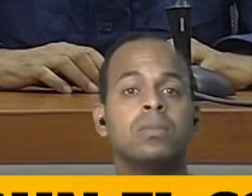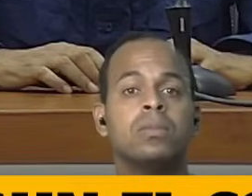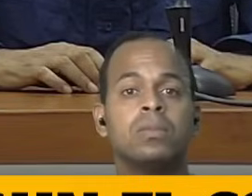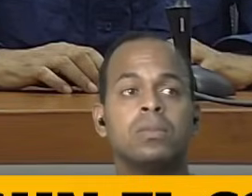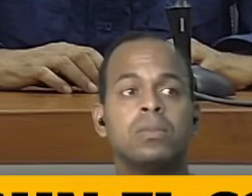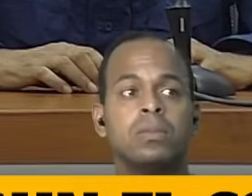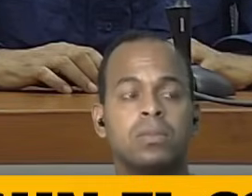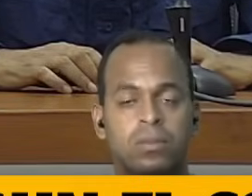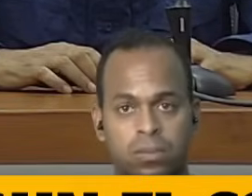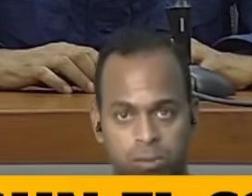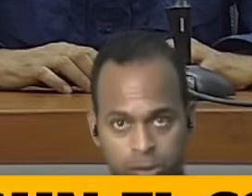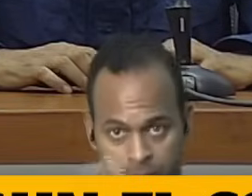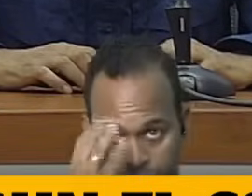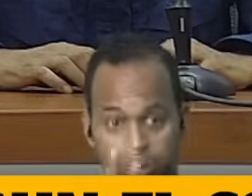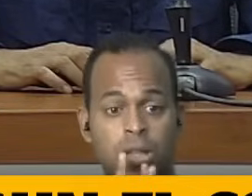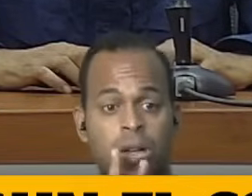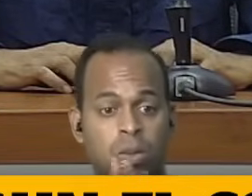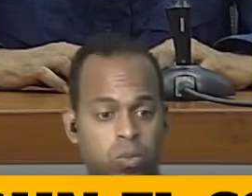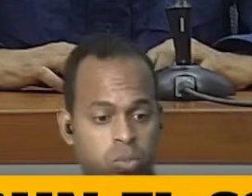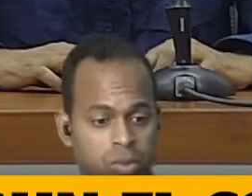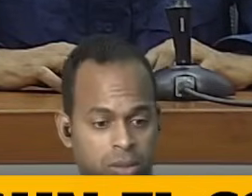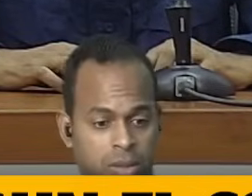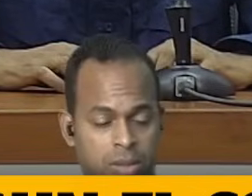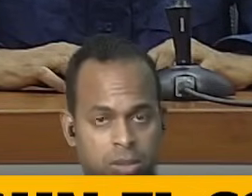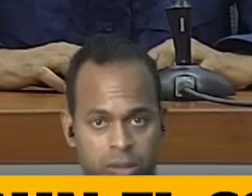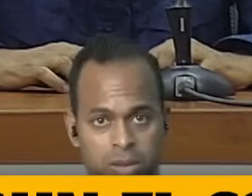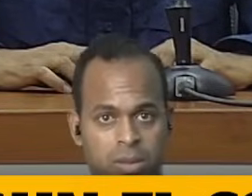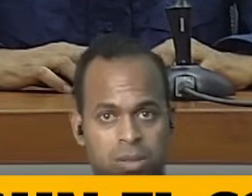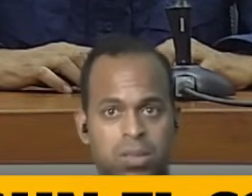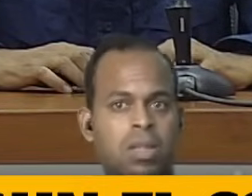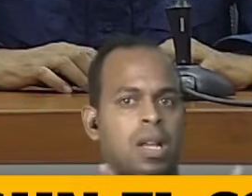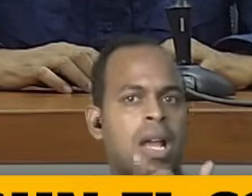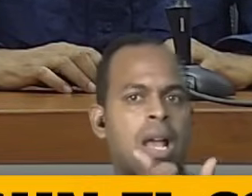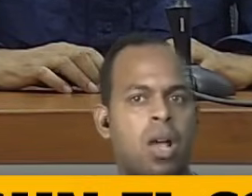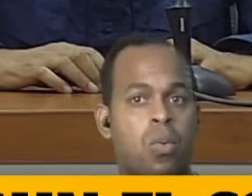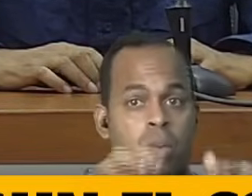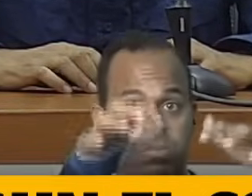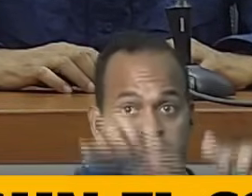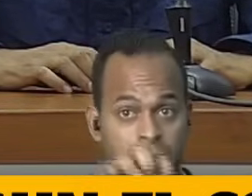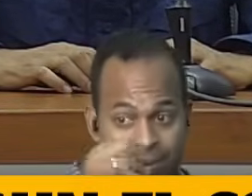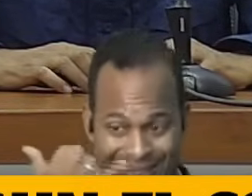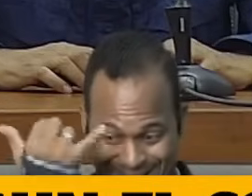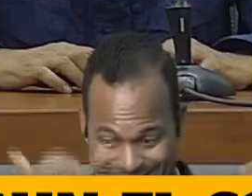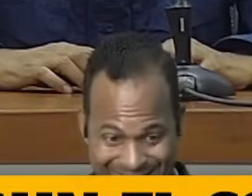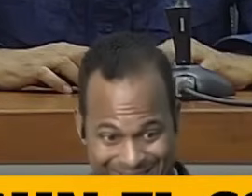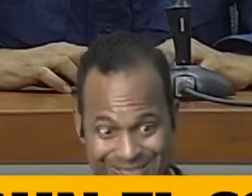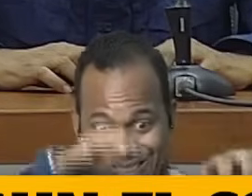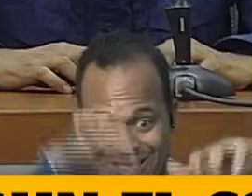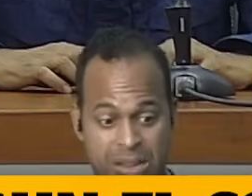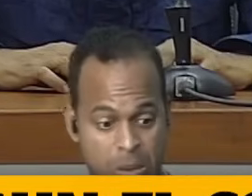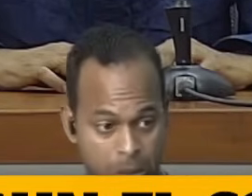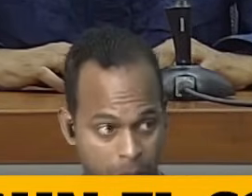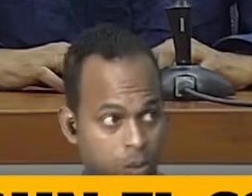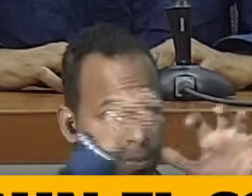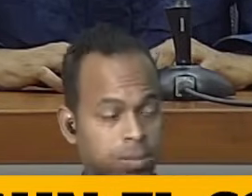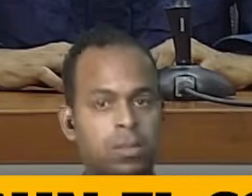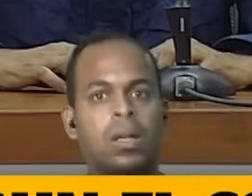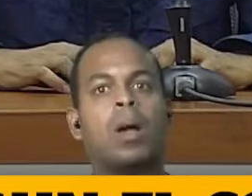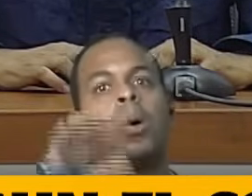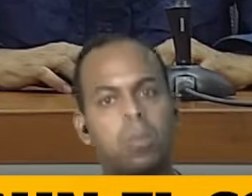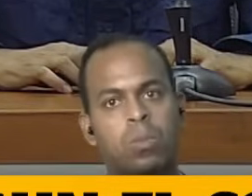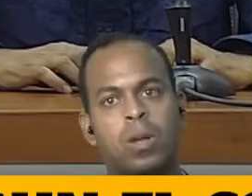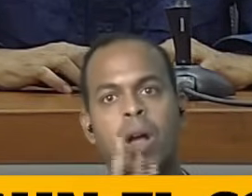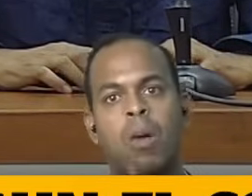de la saturación de suelo, cualquier precipitación que ocurra en nuestro país a partir de este momento se convierte en una escorrentía